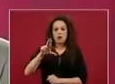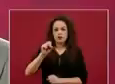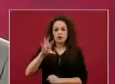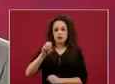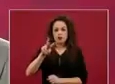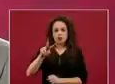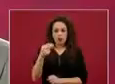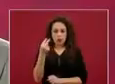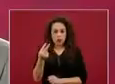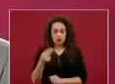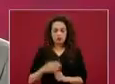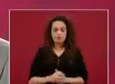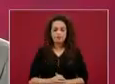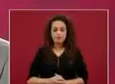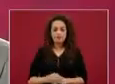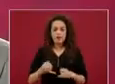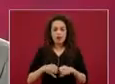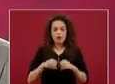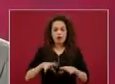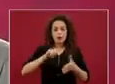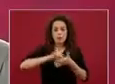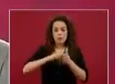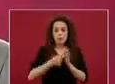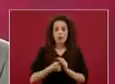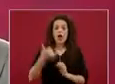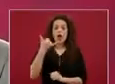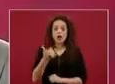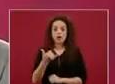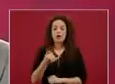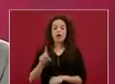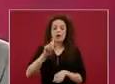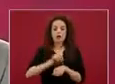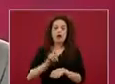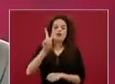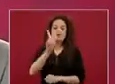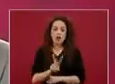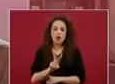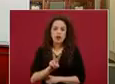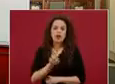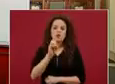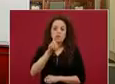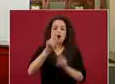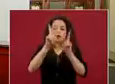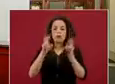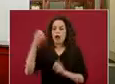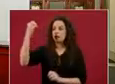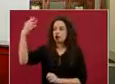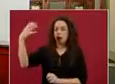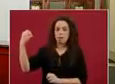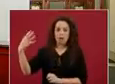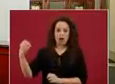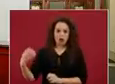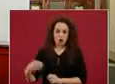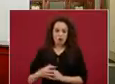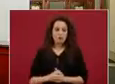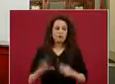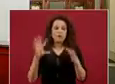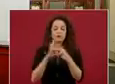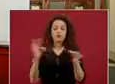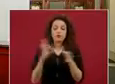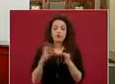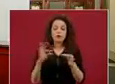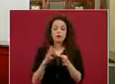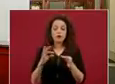informe técnico y viernes de semáforo. Vamos a comentar sobre cuál es el estado que